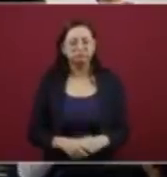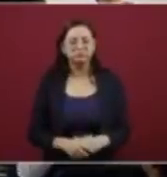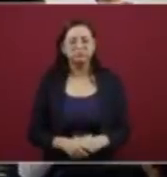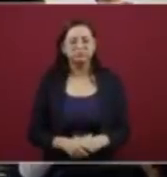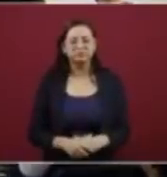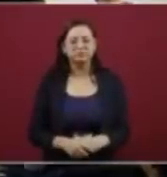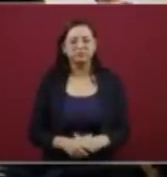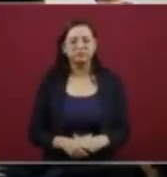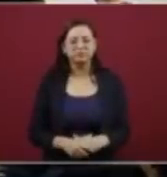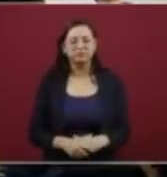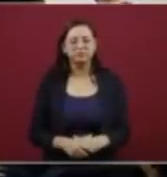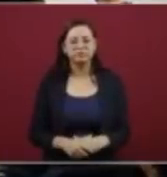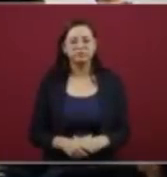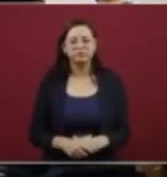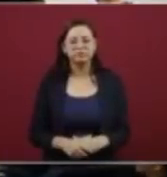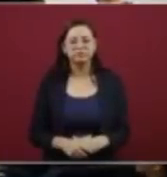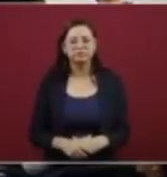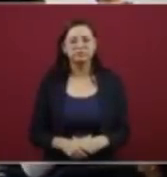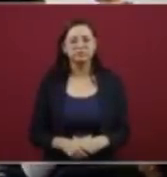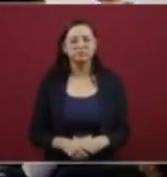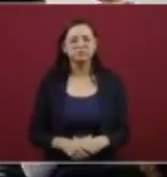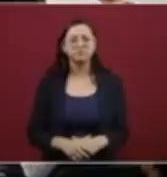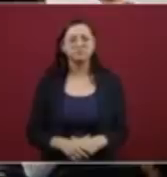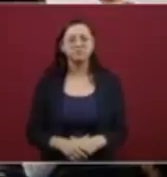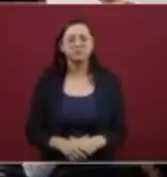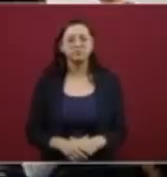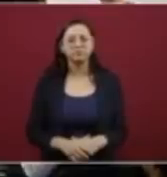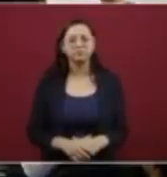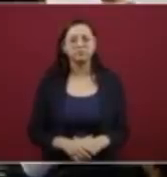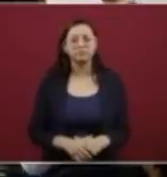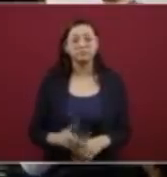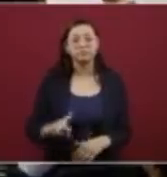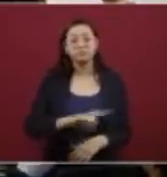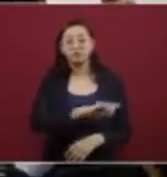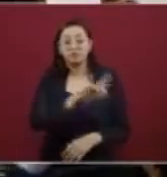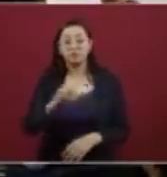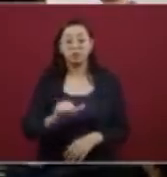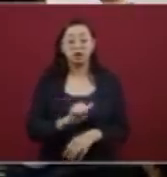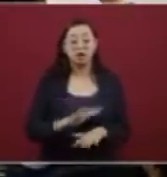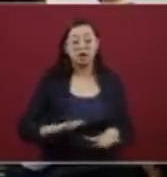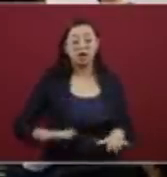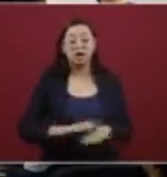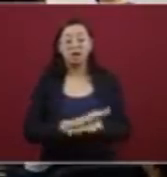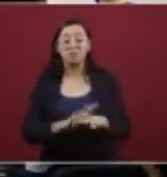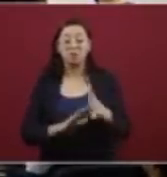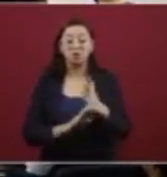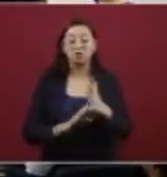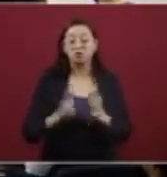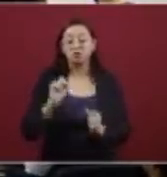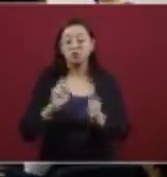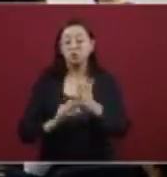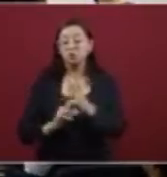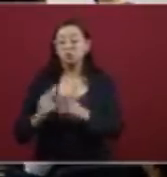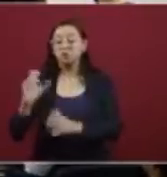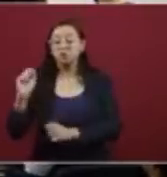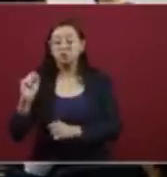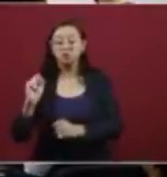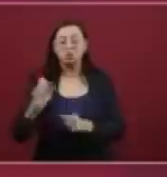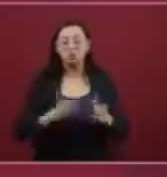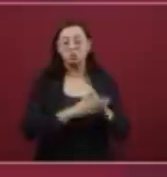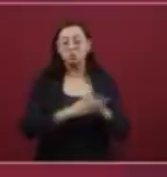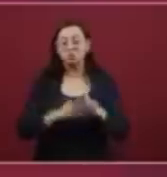Luego, en las dos constituciones centralistas conservadoras, se eliminó por completo.